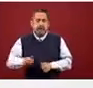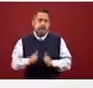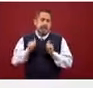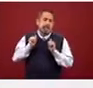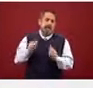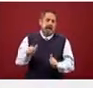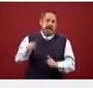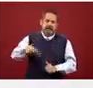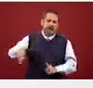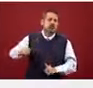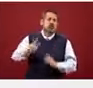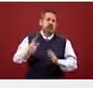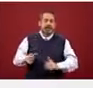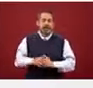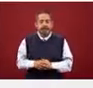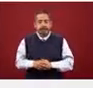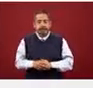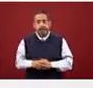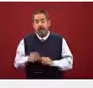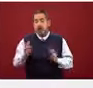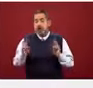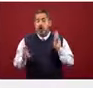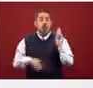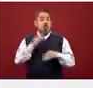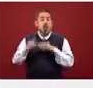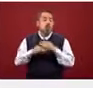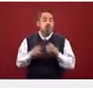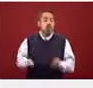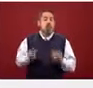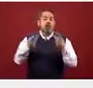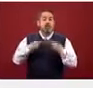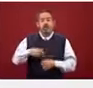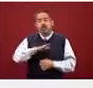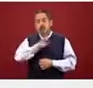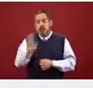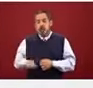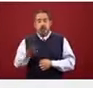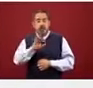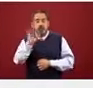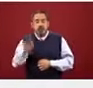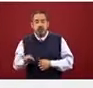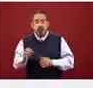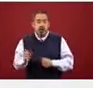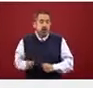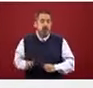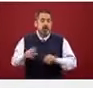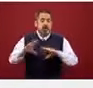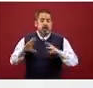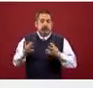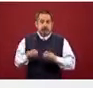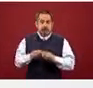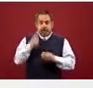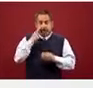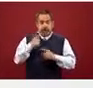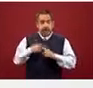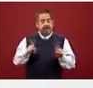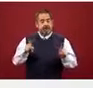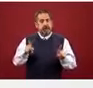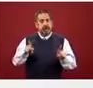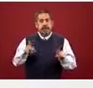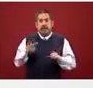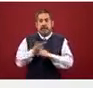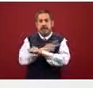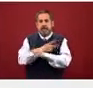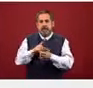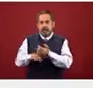La tasa de letalidad global la expresamos ahora en manera de porcentaje porque queremos enfatizar un cambio importante que ha